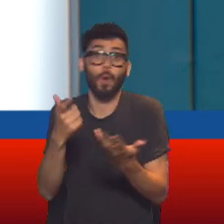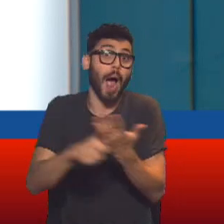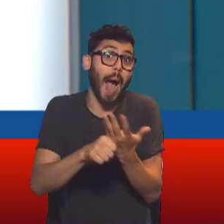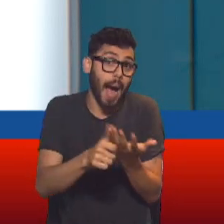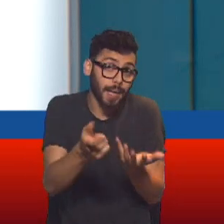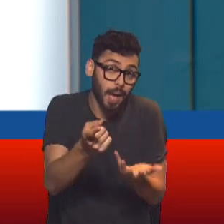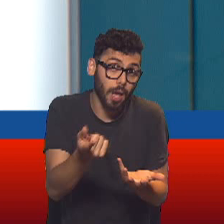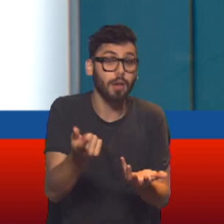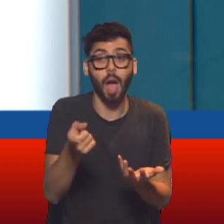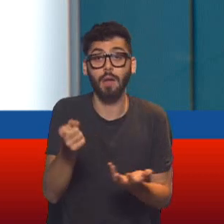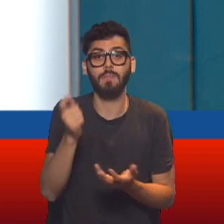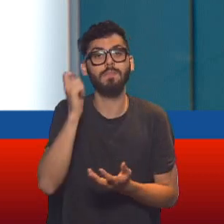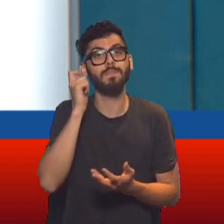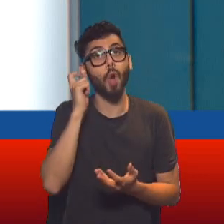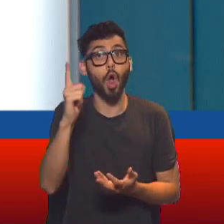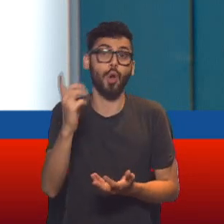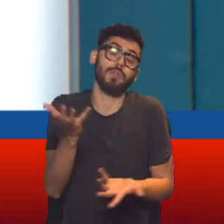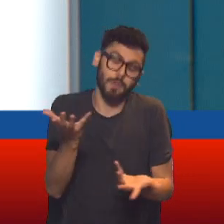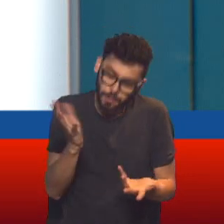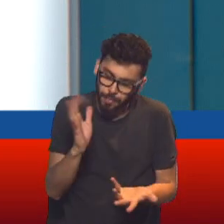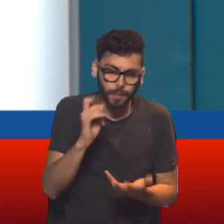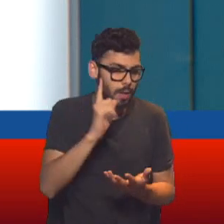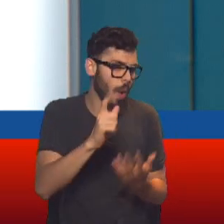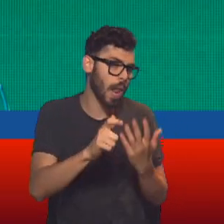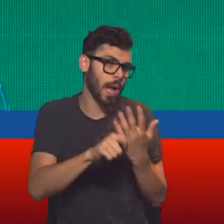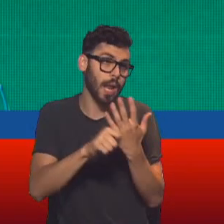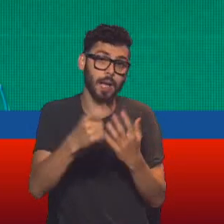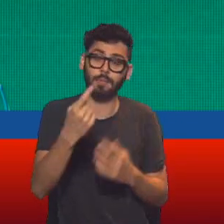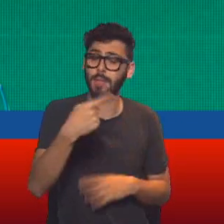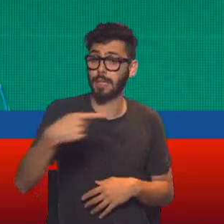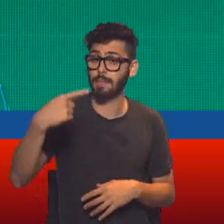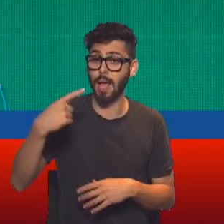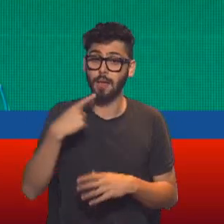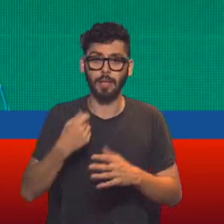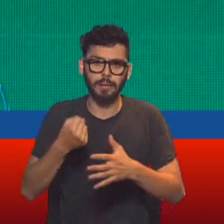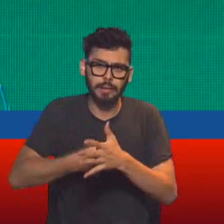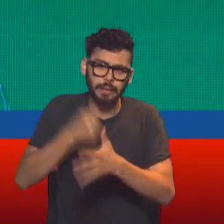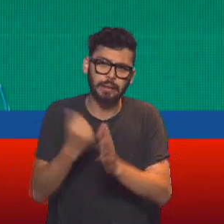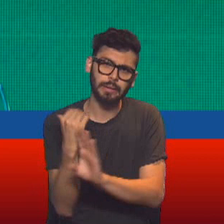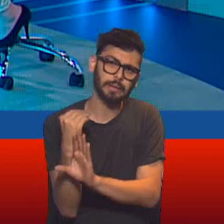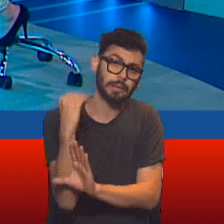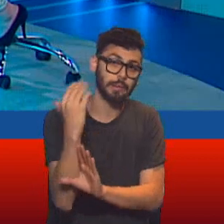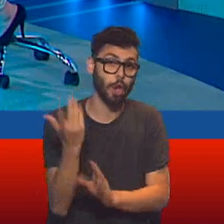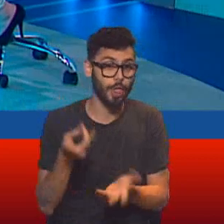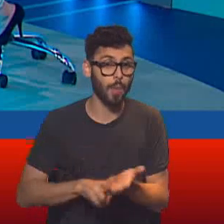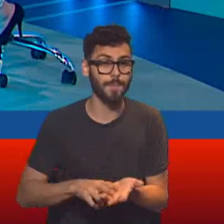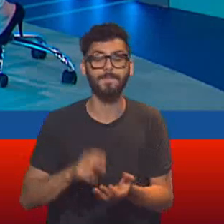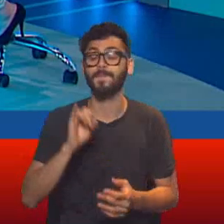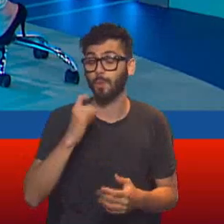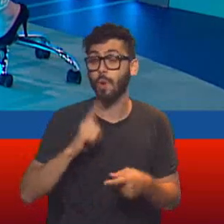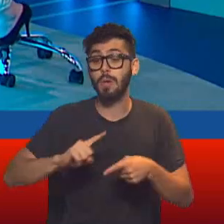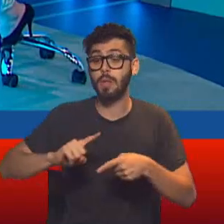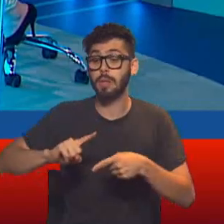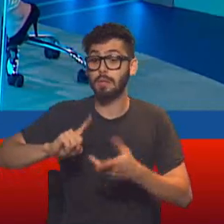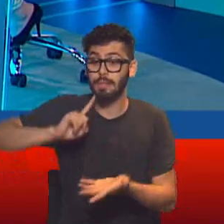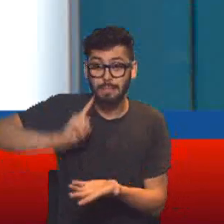dentro de todo se ha logrado. Lo que pasa es que vos cualquier política... Pero la carne ya hace un par de semanas que está presionando a la alza Exacto, otra bueno, vez. a eso iba. Cualquier política de este tipo que vos tomes, primero